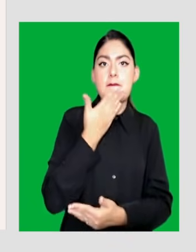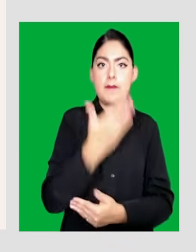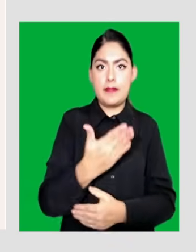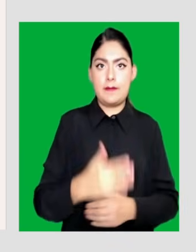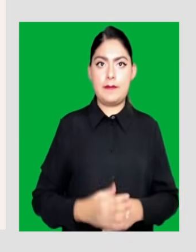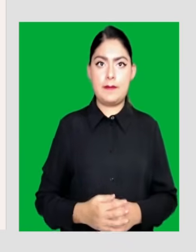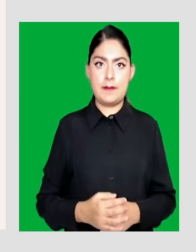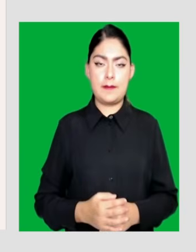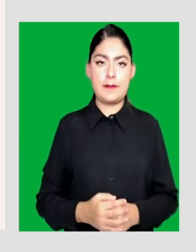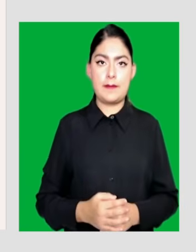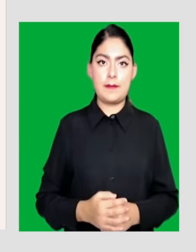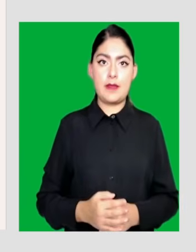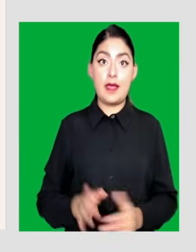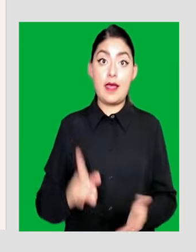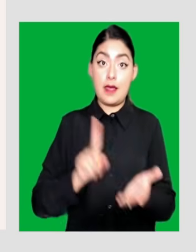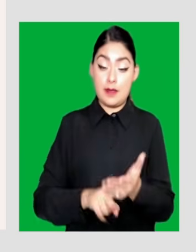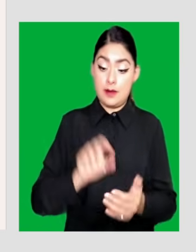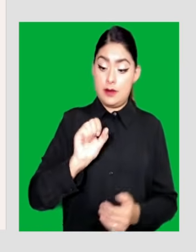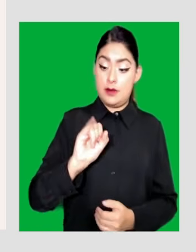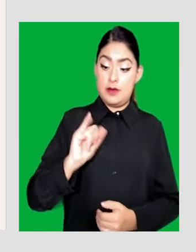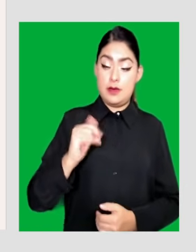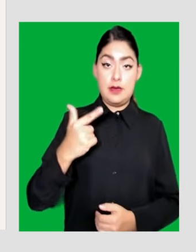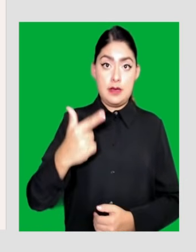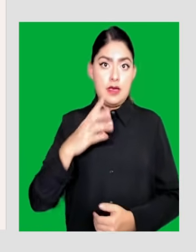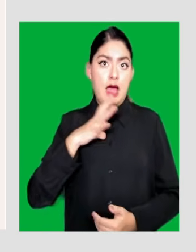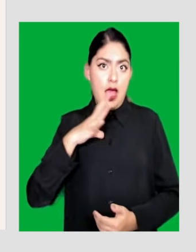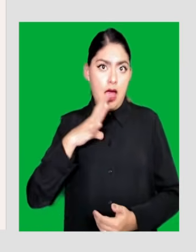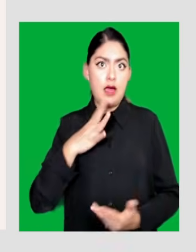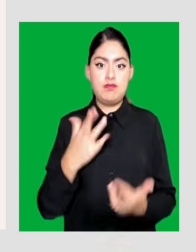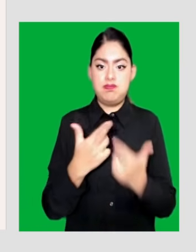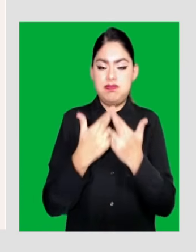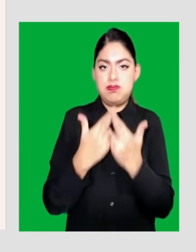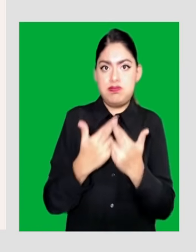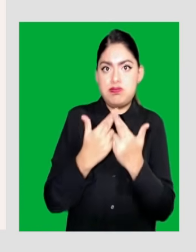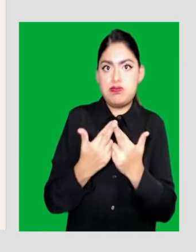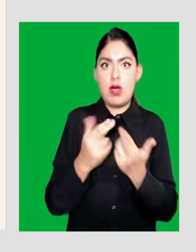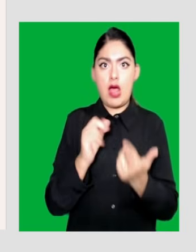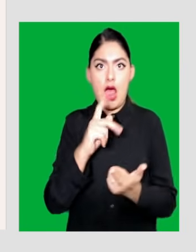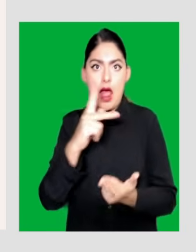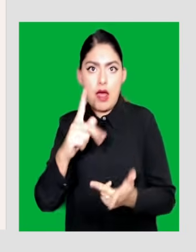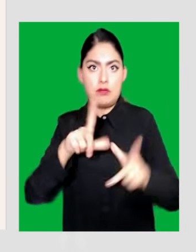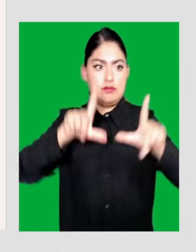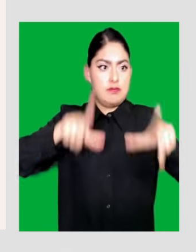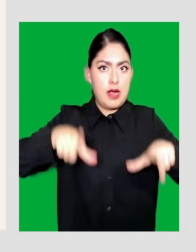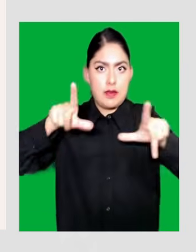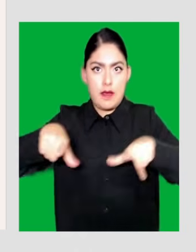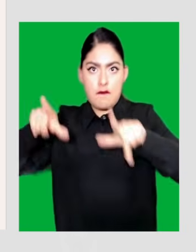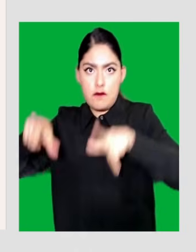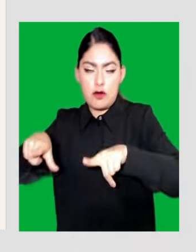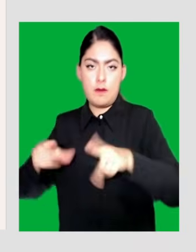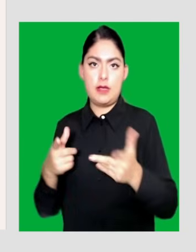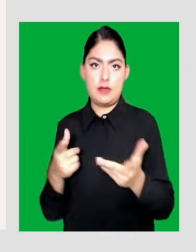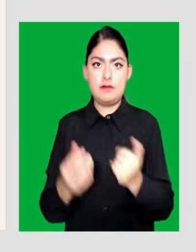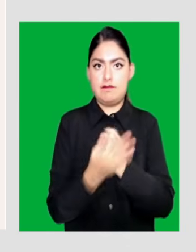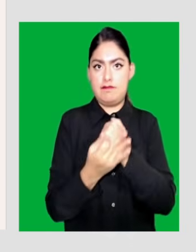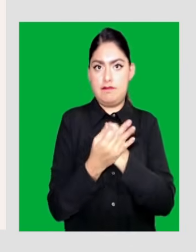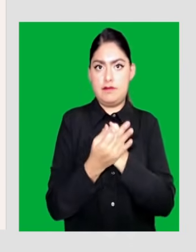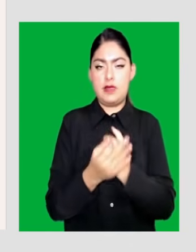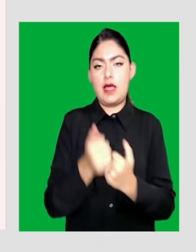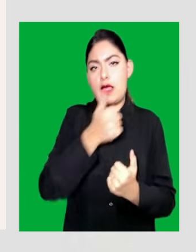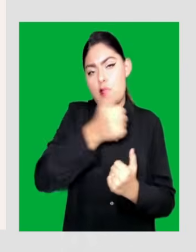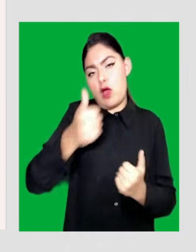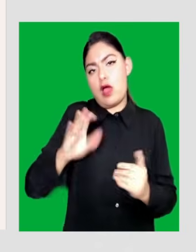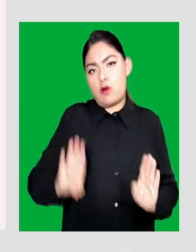cosas, sino también cómo se relacionan y afectan entre sí. Esto nos ayuda a comprender mejor nuestro mundo y a tomar